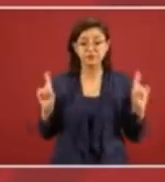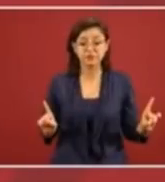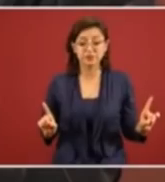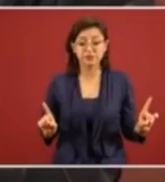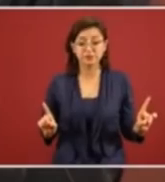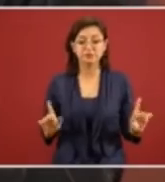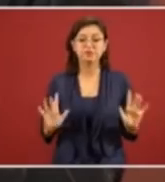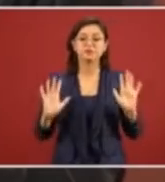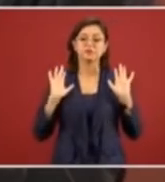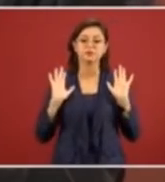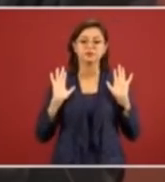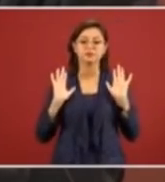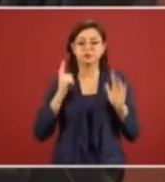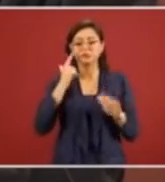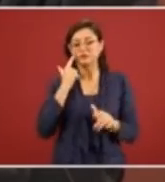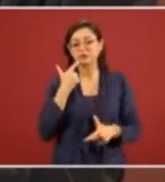y comprendan